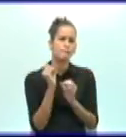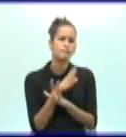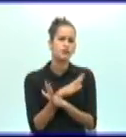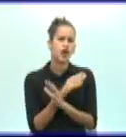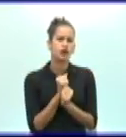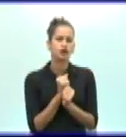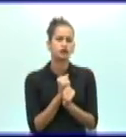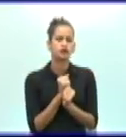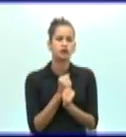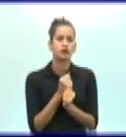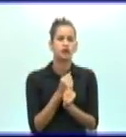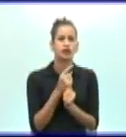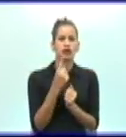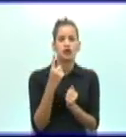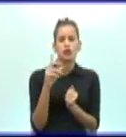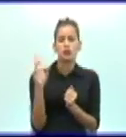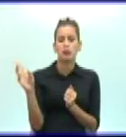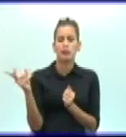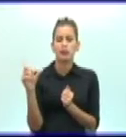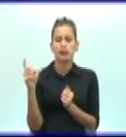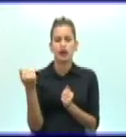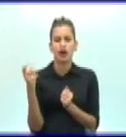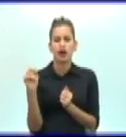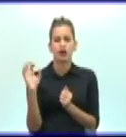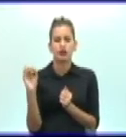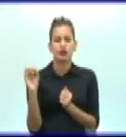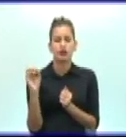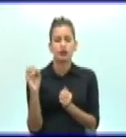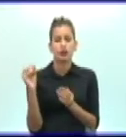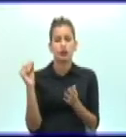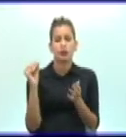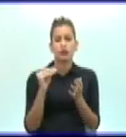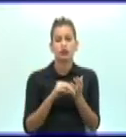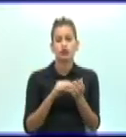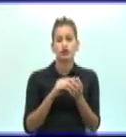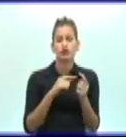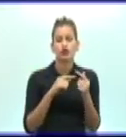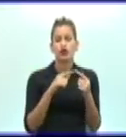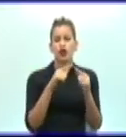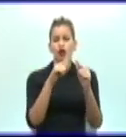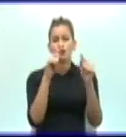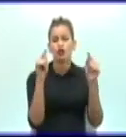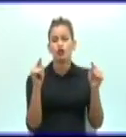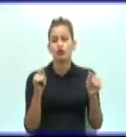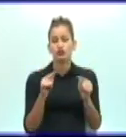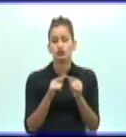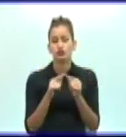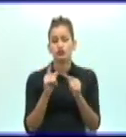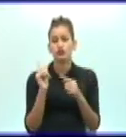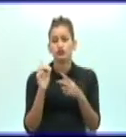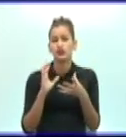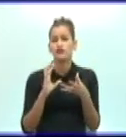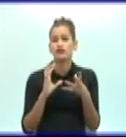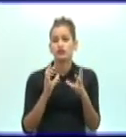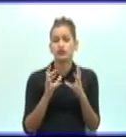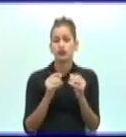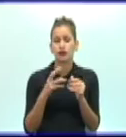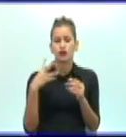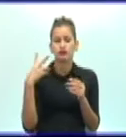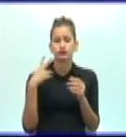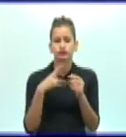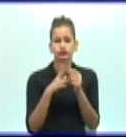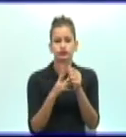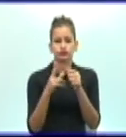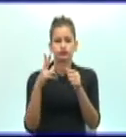plano. Sobre este plano yo voy a colocar esta figura. Y esta figura la voy a recortar.